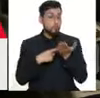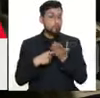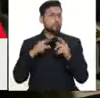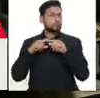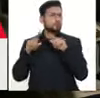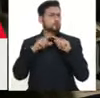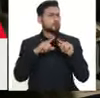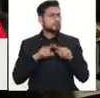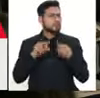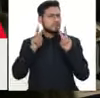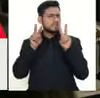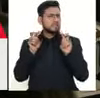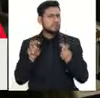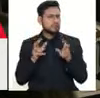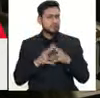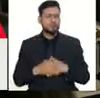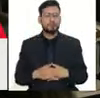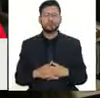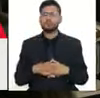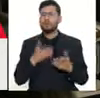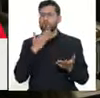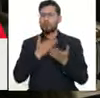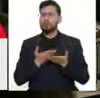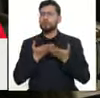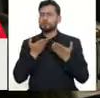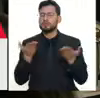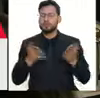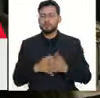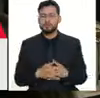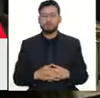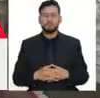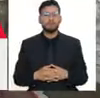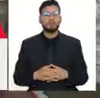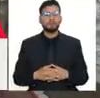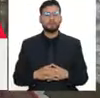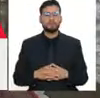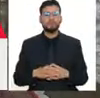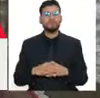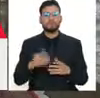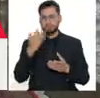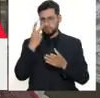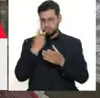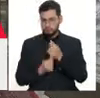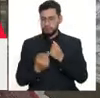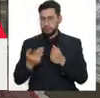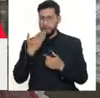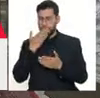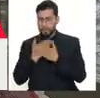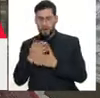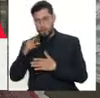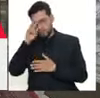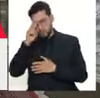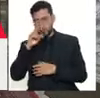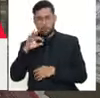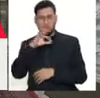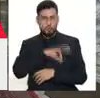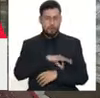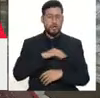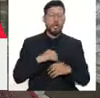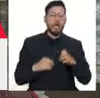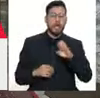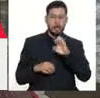diferentes temas en beneficio de ambas naciones, tanto de Perú y